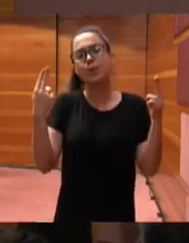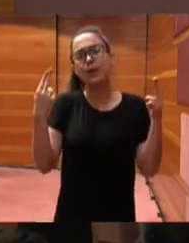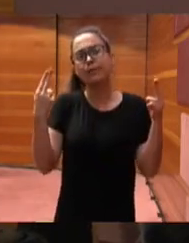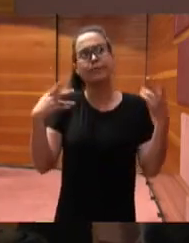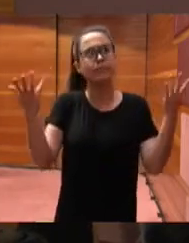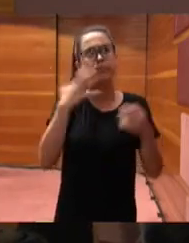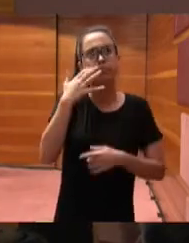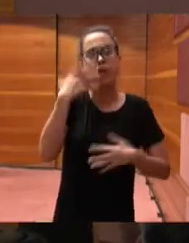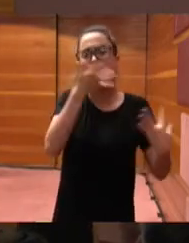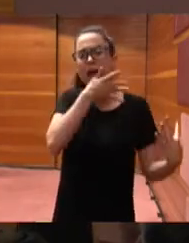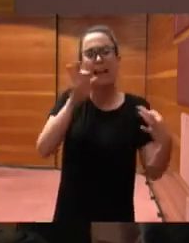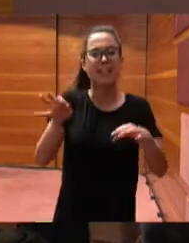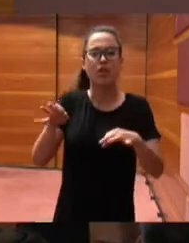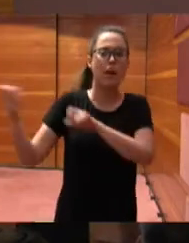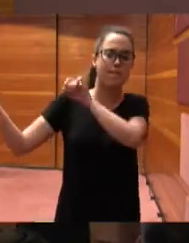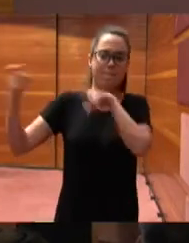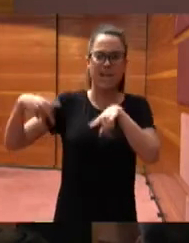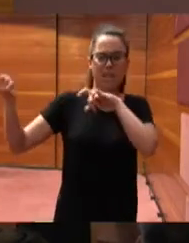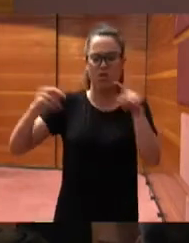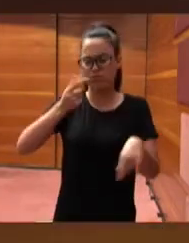atención a la migración, ¿no?